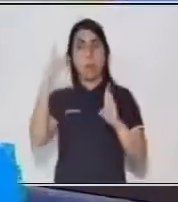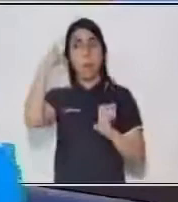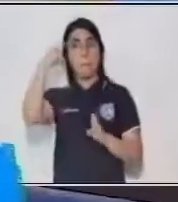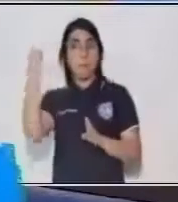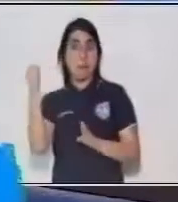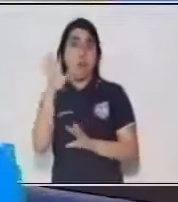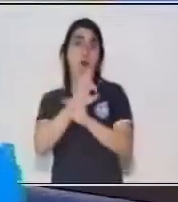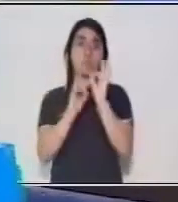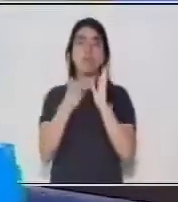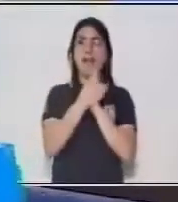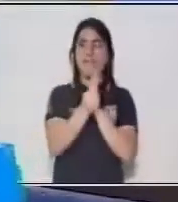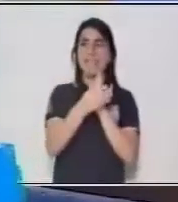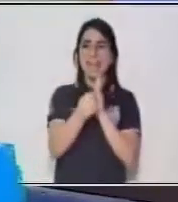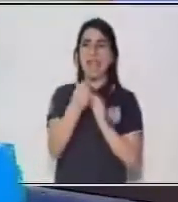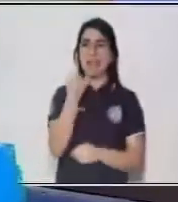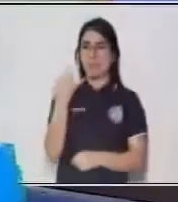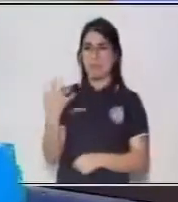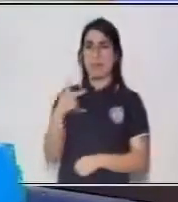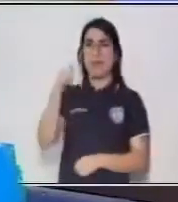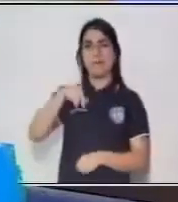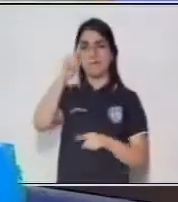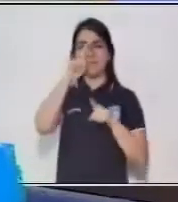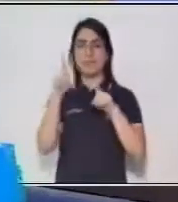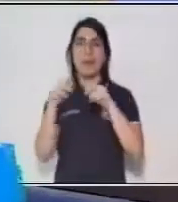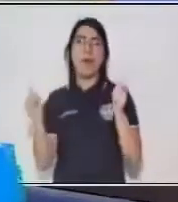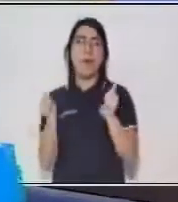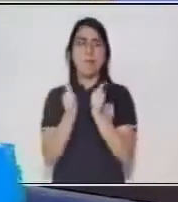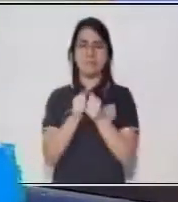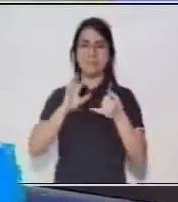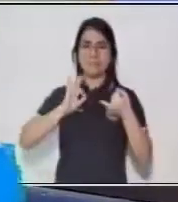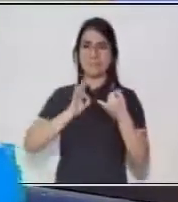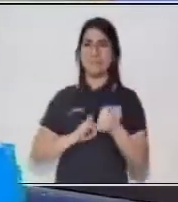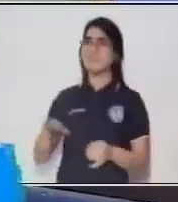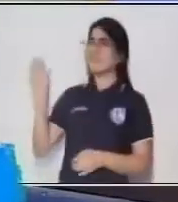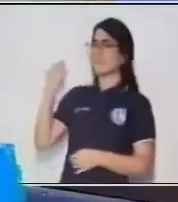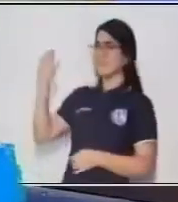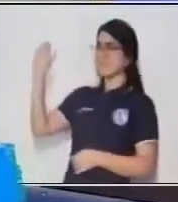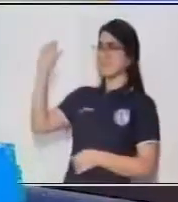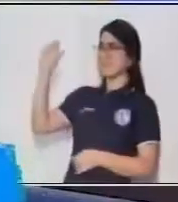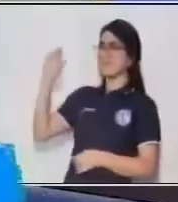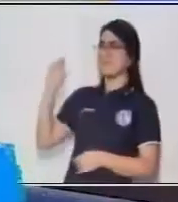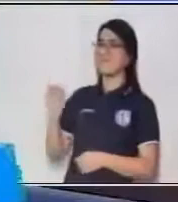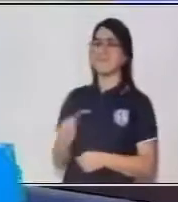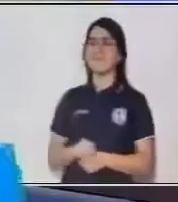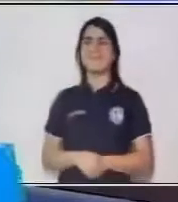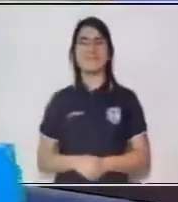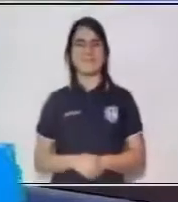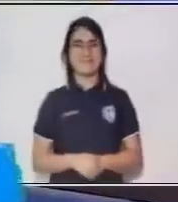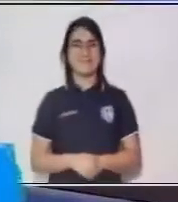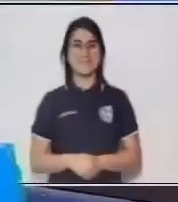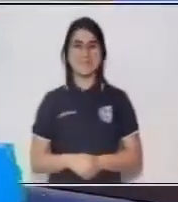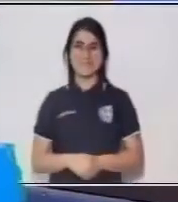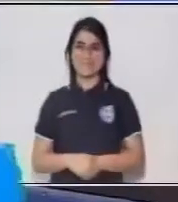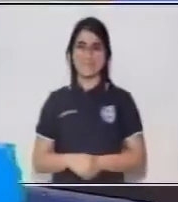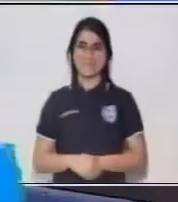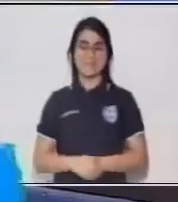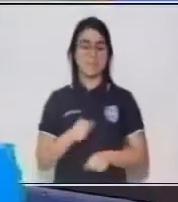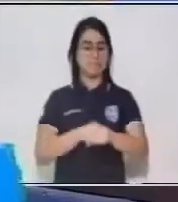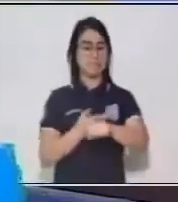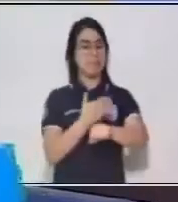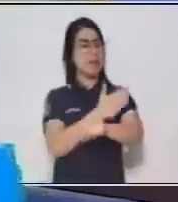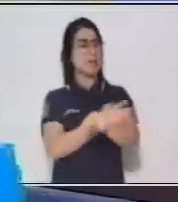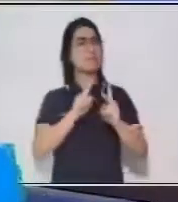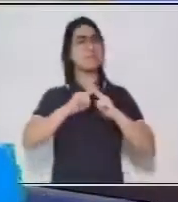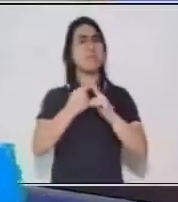hoy tenemos la grata compañía en lengua de señas de Shuhendi. Mucho gusto. Antes de empezar